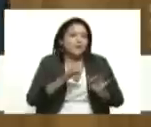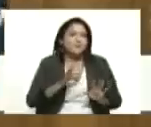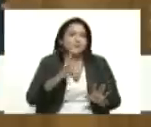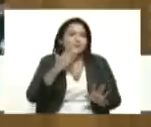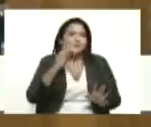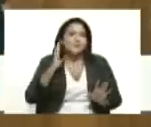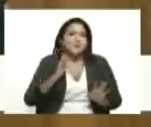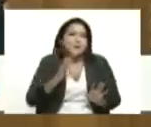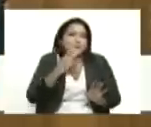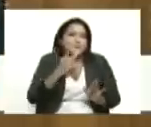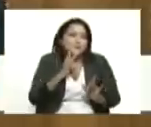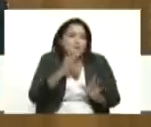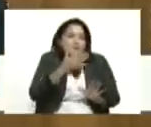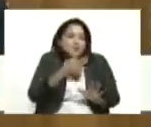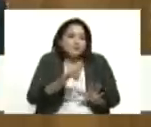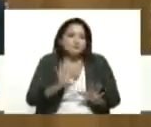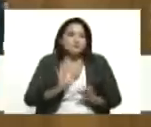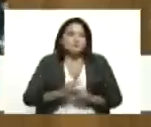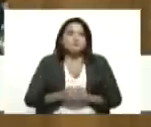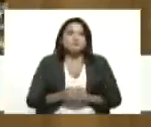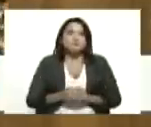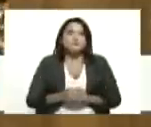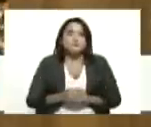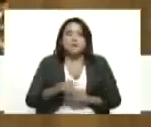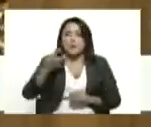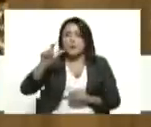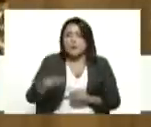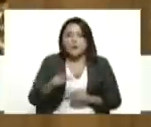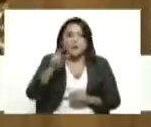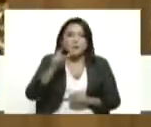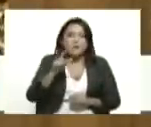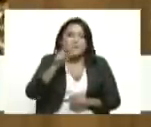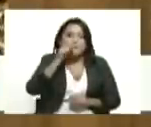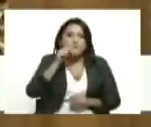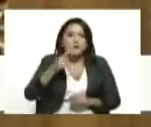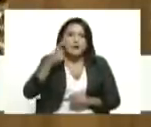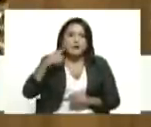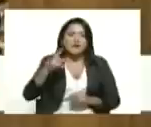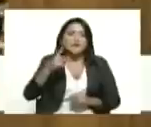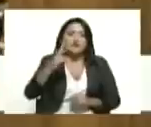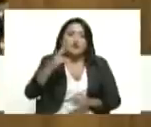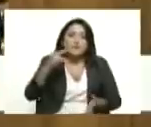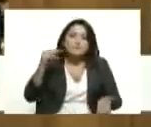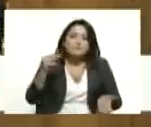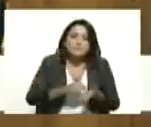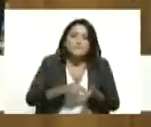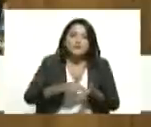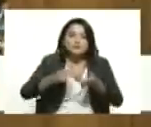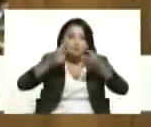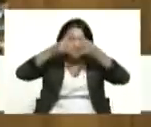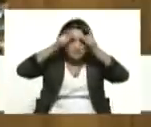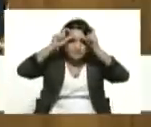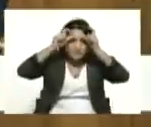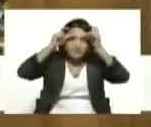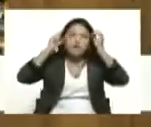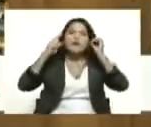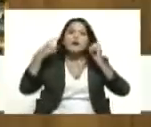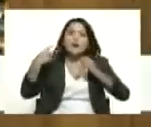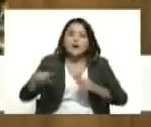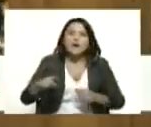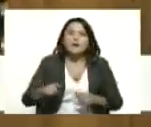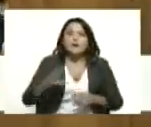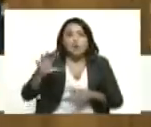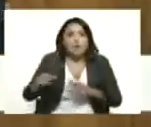por ejemplo, pongo un ejemplo así sencillo. Es un ganadero que tiene 2000 búfalos y un amigo se robó por allá o compró con